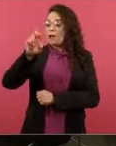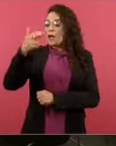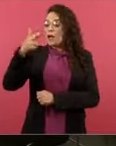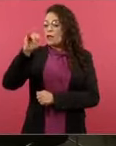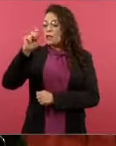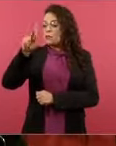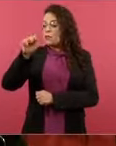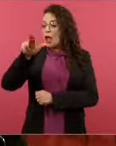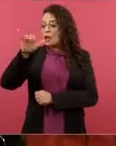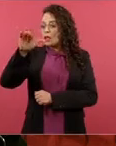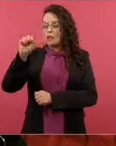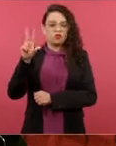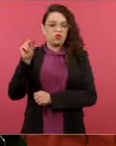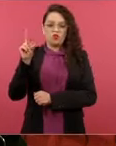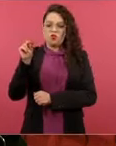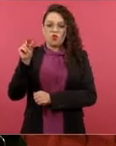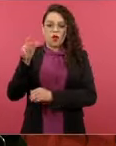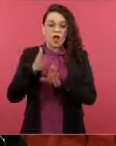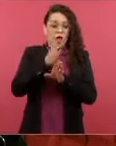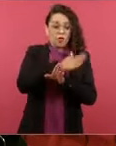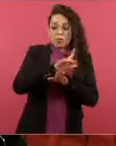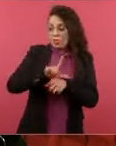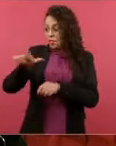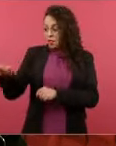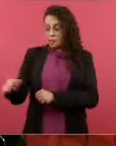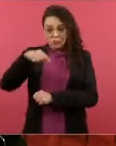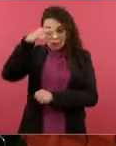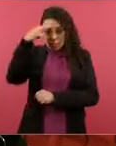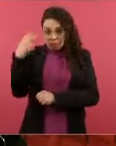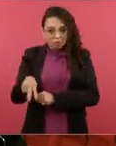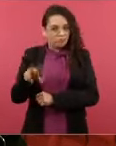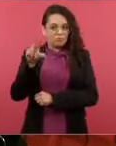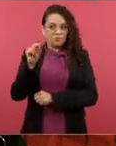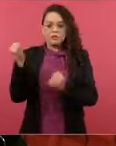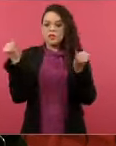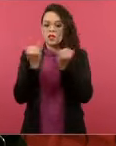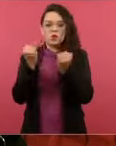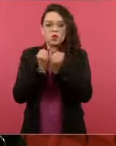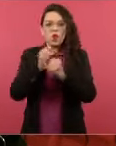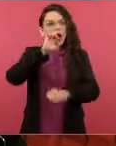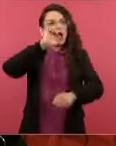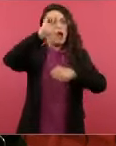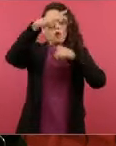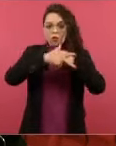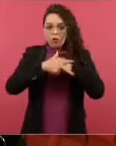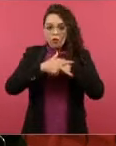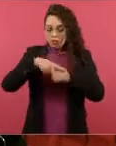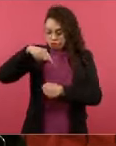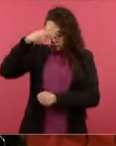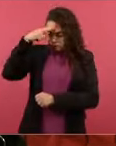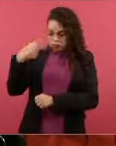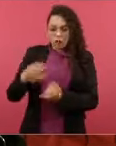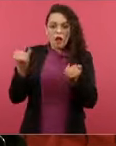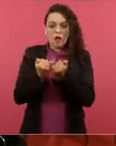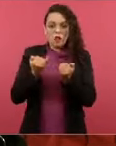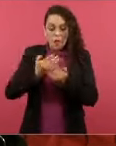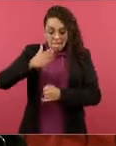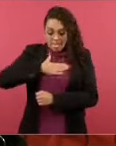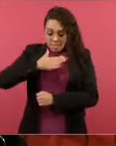de lo hispánico antes y de lo hispánico después. Nosotros, igual que los europeos, tenemos una historia antigua